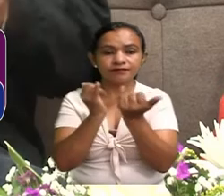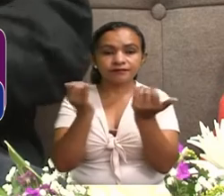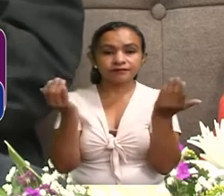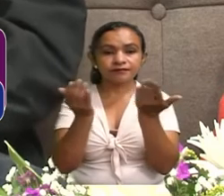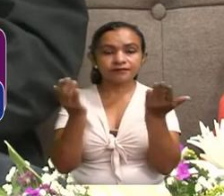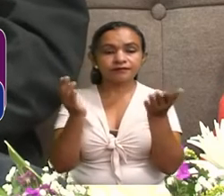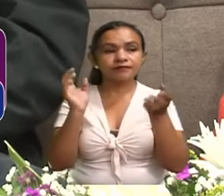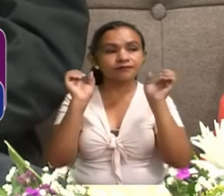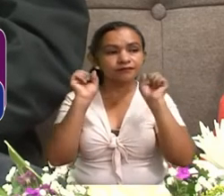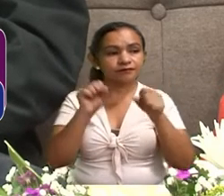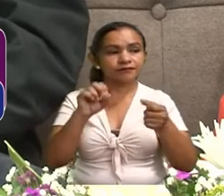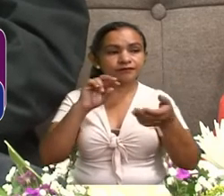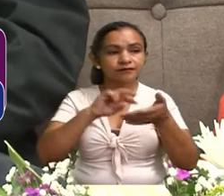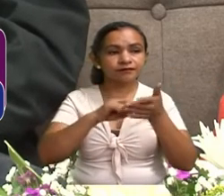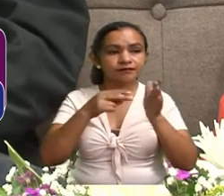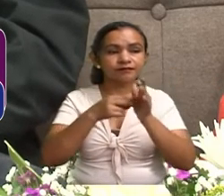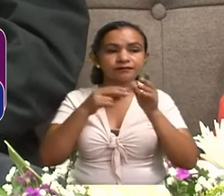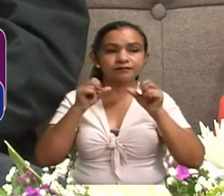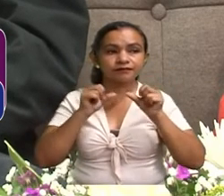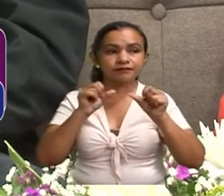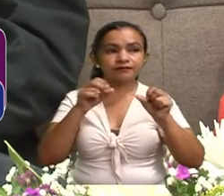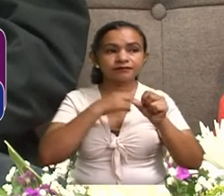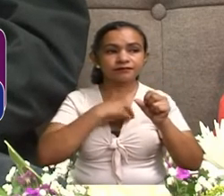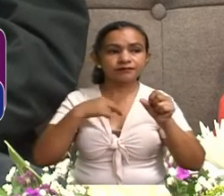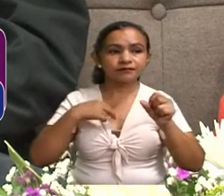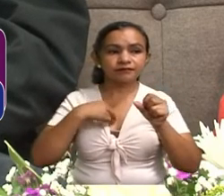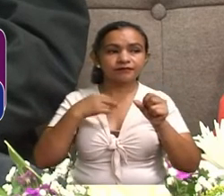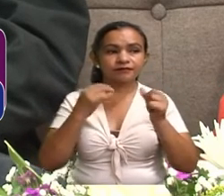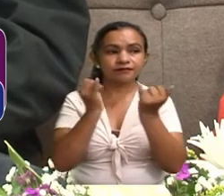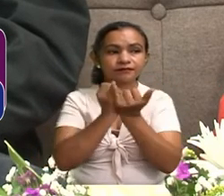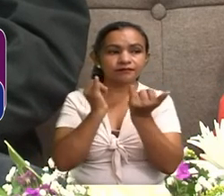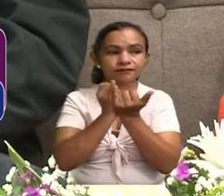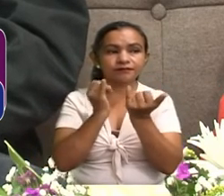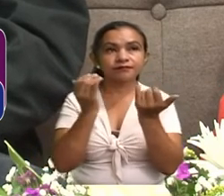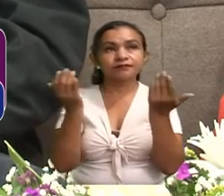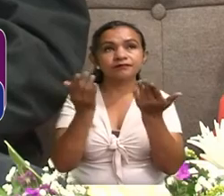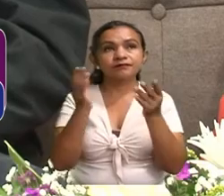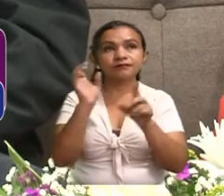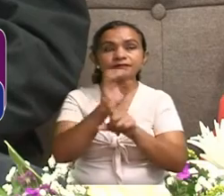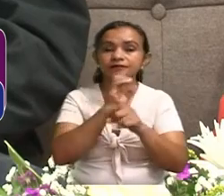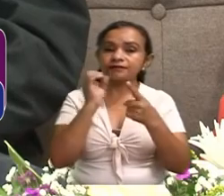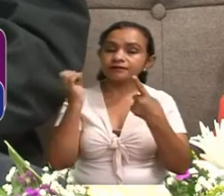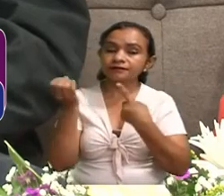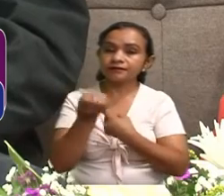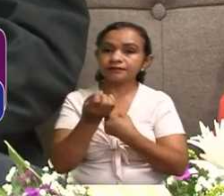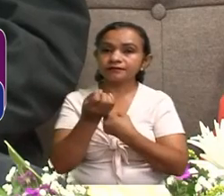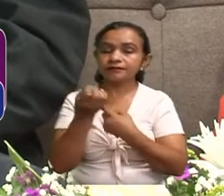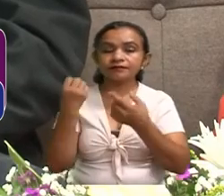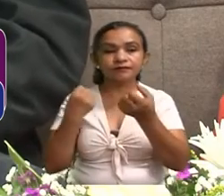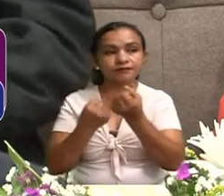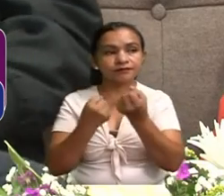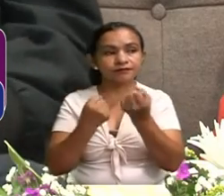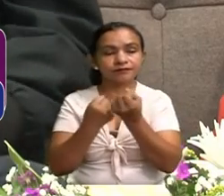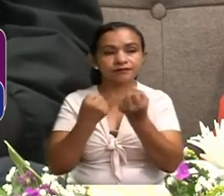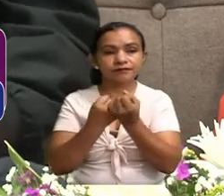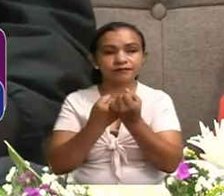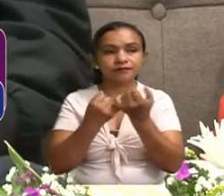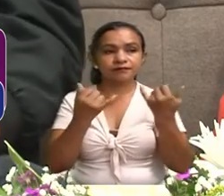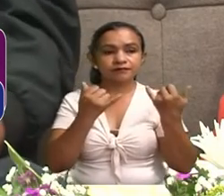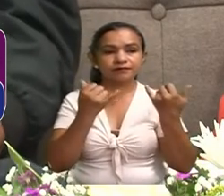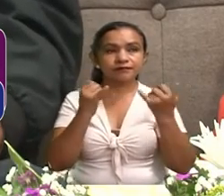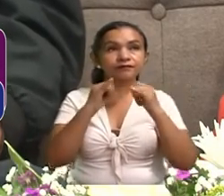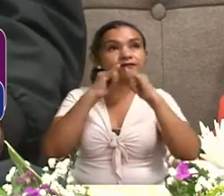en qué se puede seguir invirtiendo desde el plano de las organizaciones de cooperación a nivel internacional.